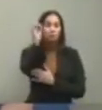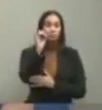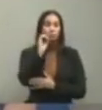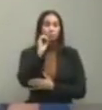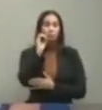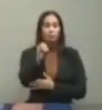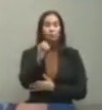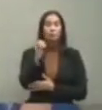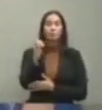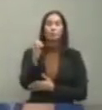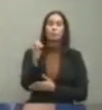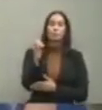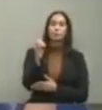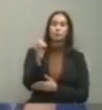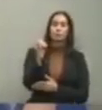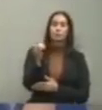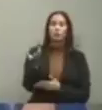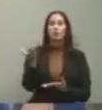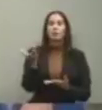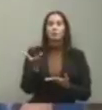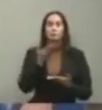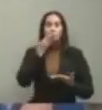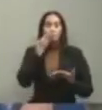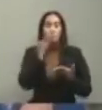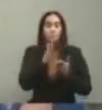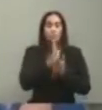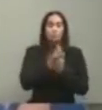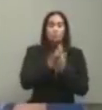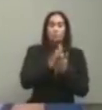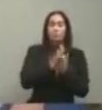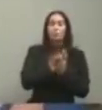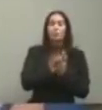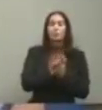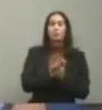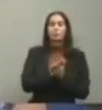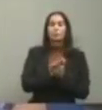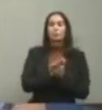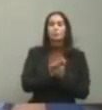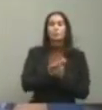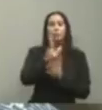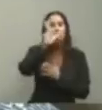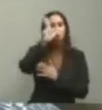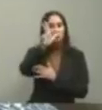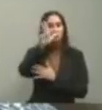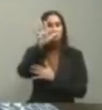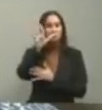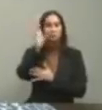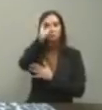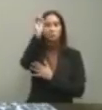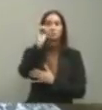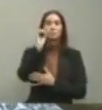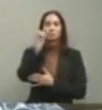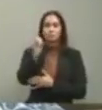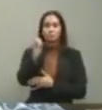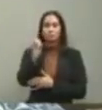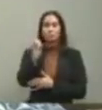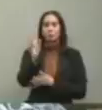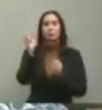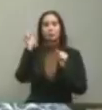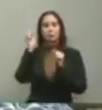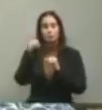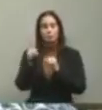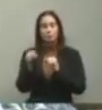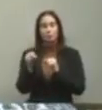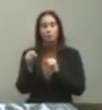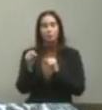que pasa a un estadio de gravedad y sólo hay un sí de un 35 % que llega a una